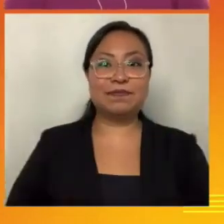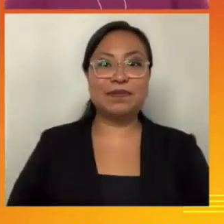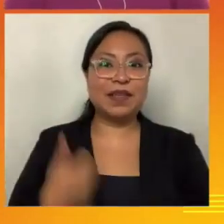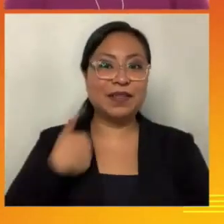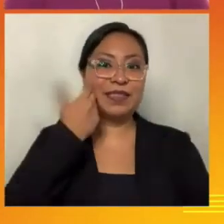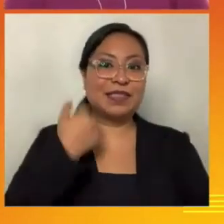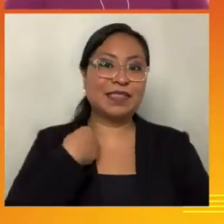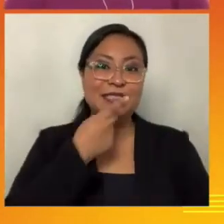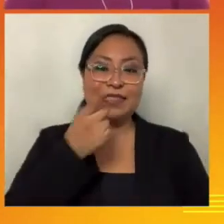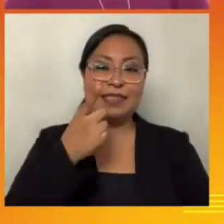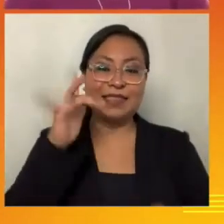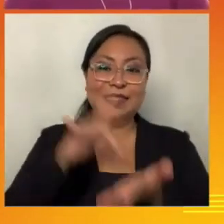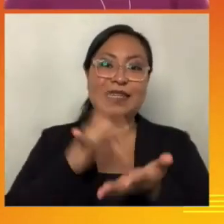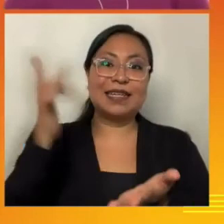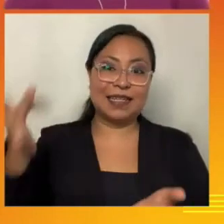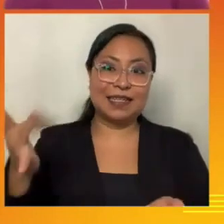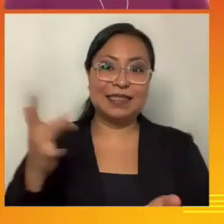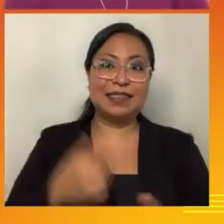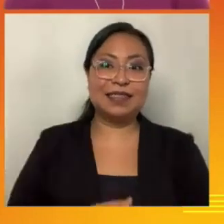agradecerles.